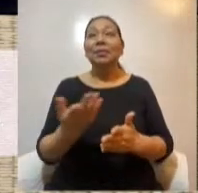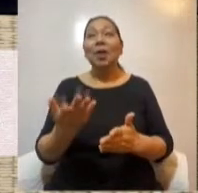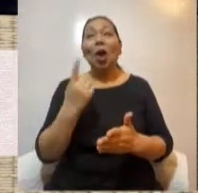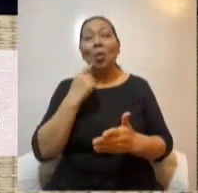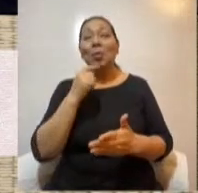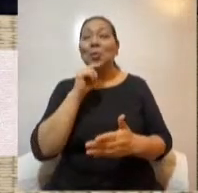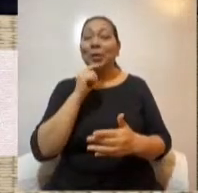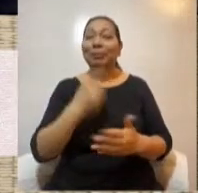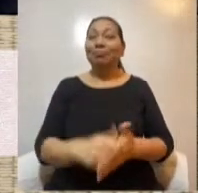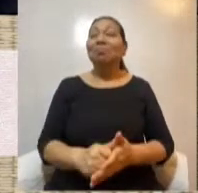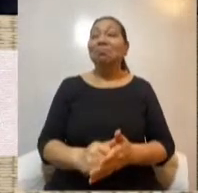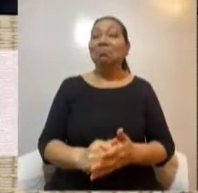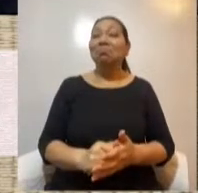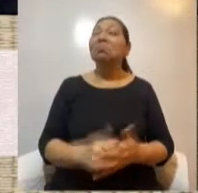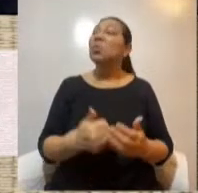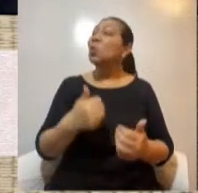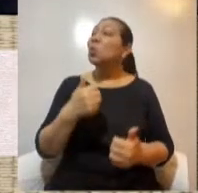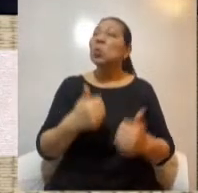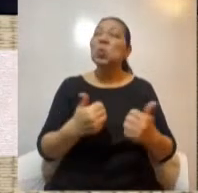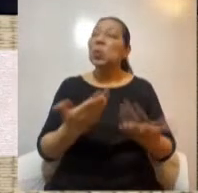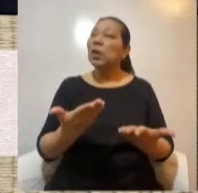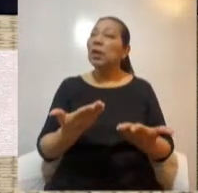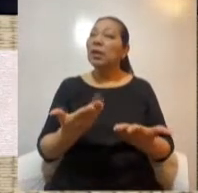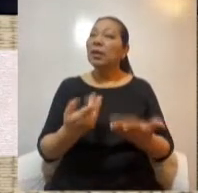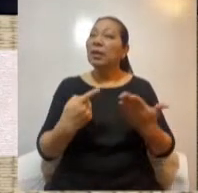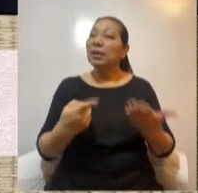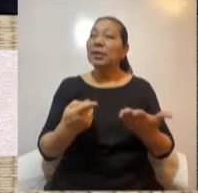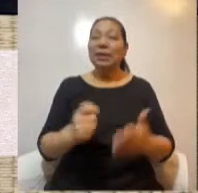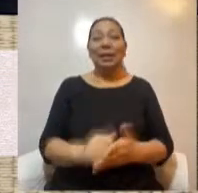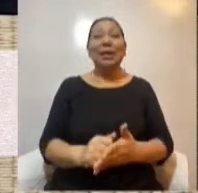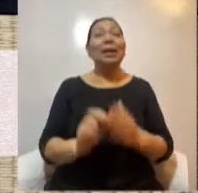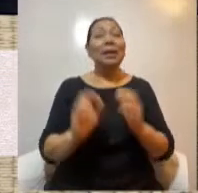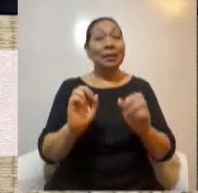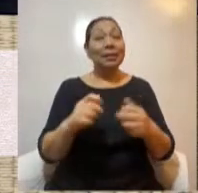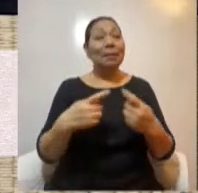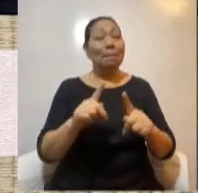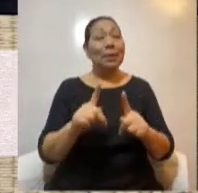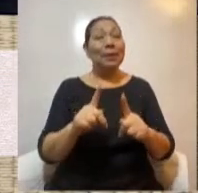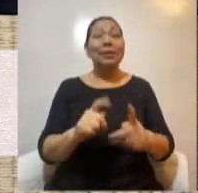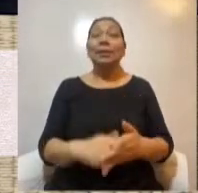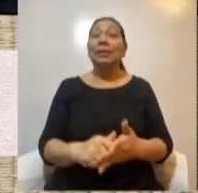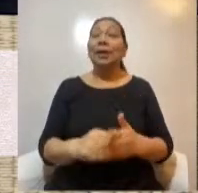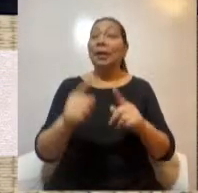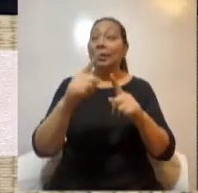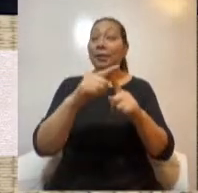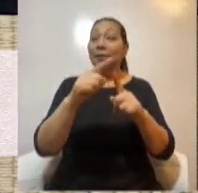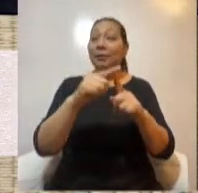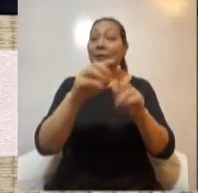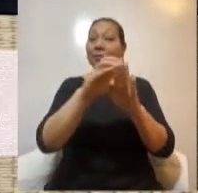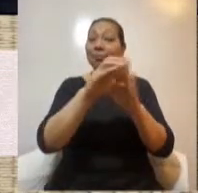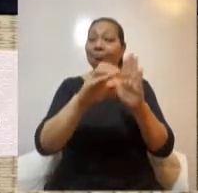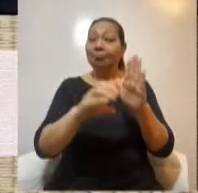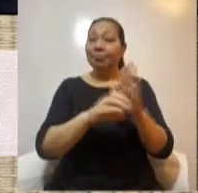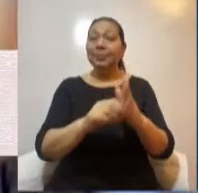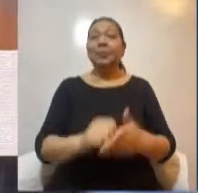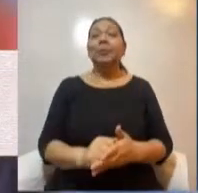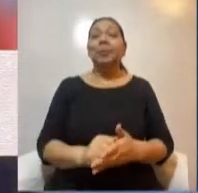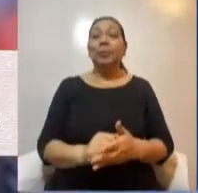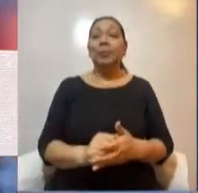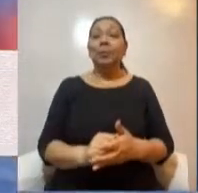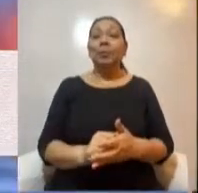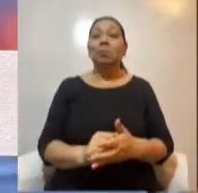de sexo. Bien, ¿cuáles son los hechos del caso que permiten que se pronuncie el Tribunal